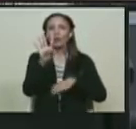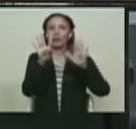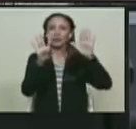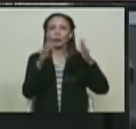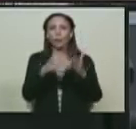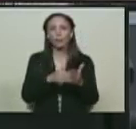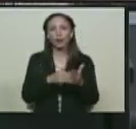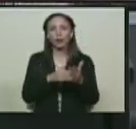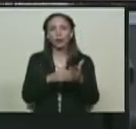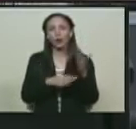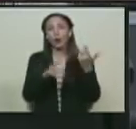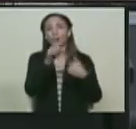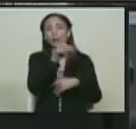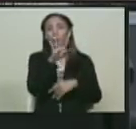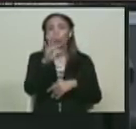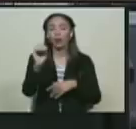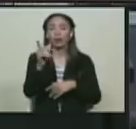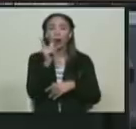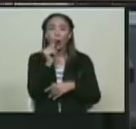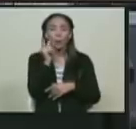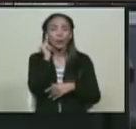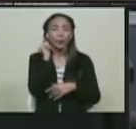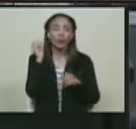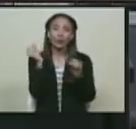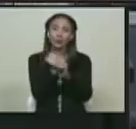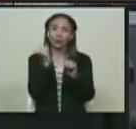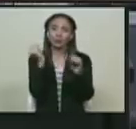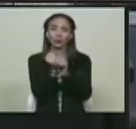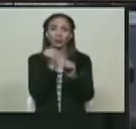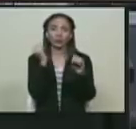16.595.140 hombres y mujeres activos,